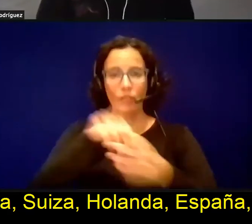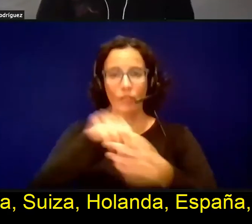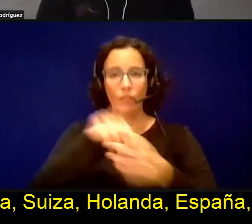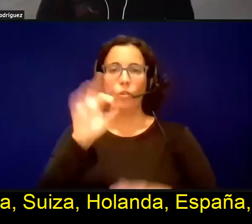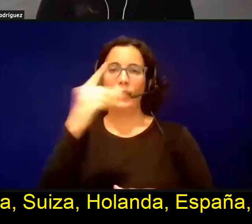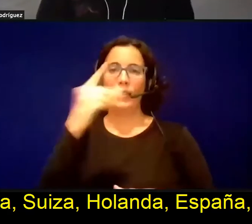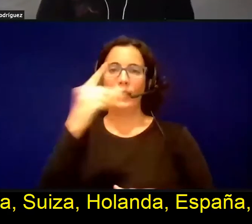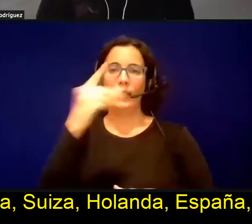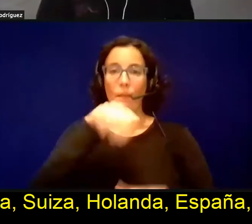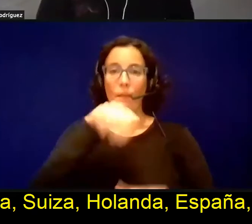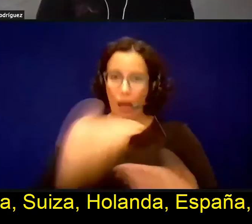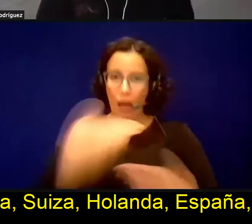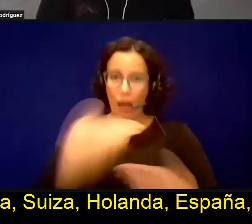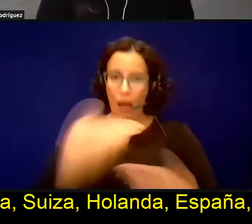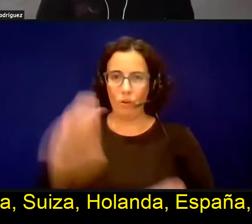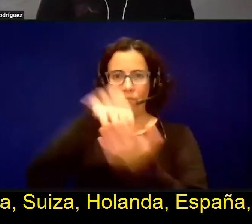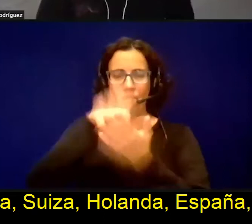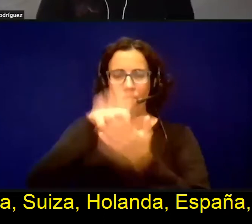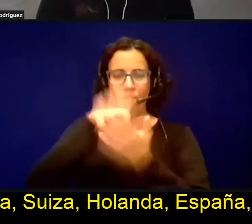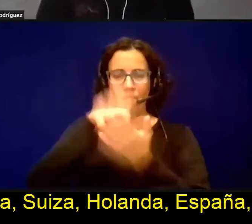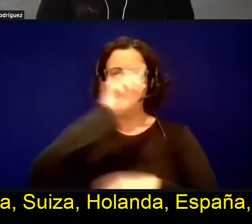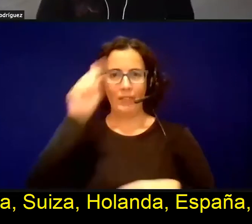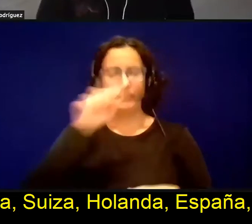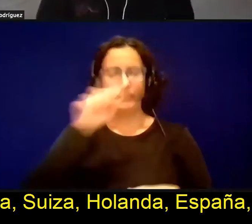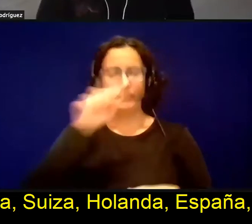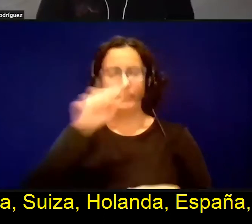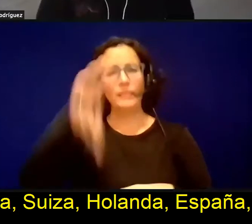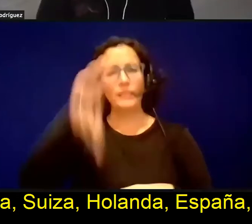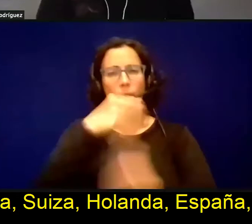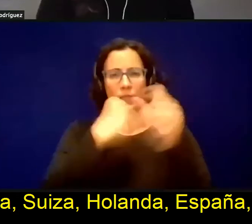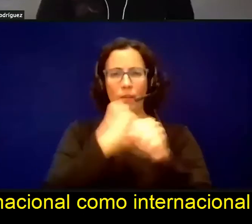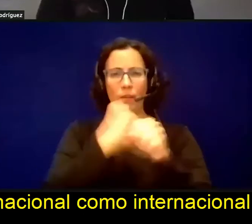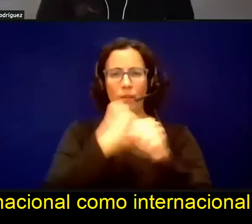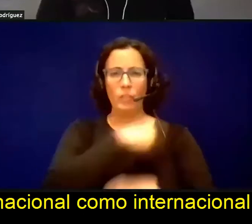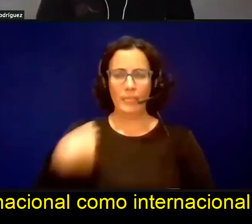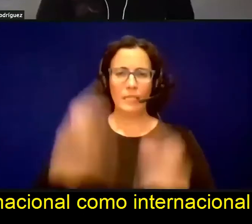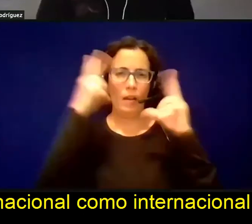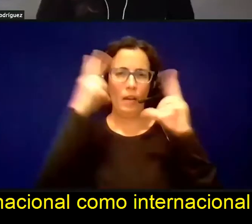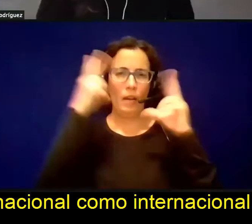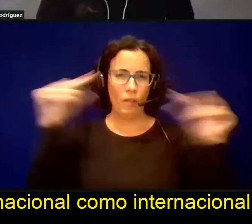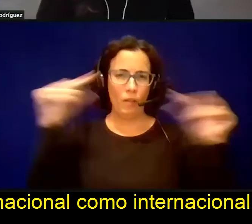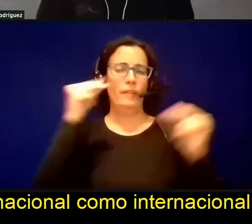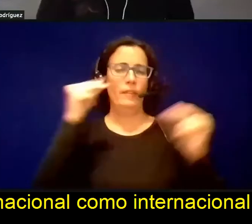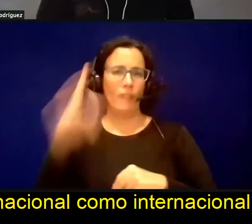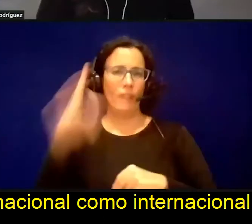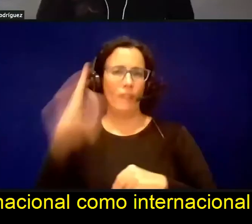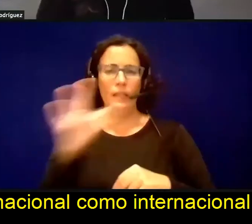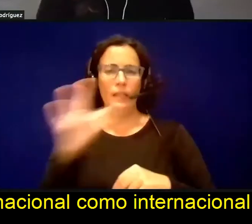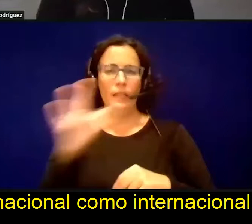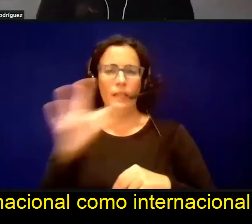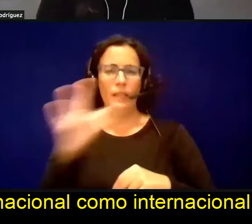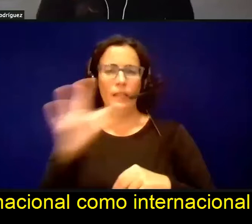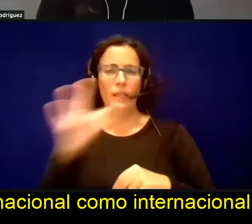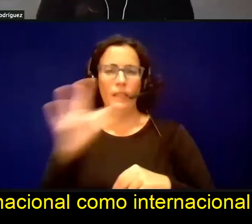desarrollado muchísima obra en China, Suiza, Italia, Holanda, Francia y España, con una trayectoria reconocida tanto a nivel